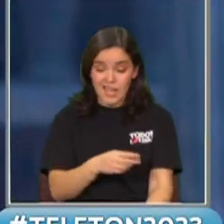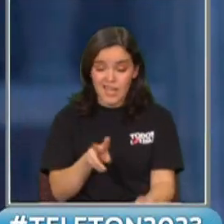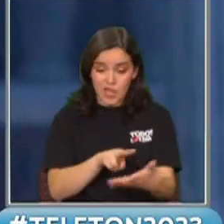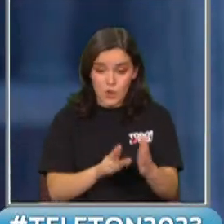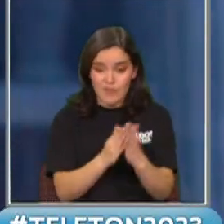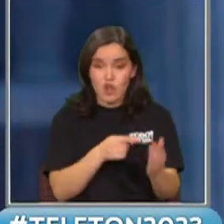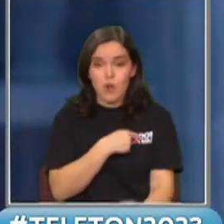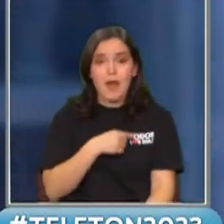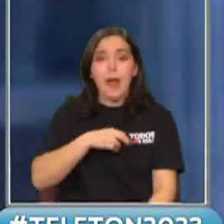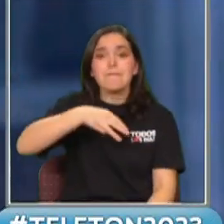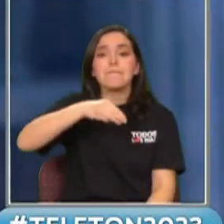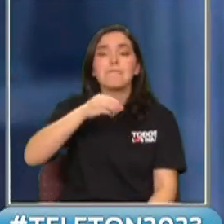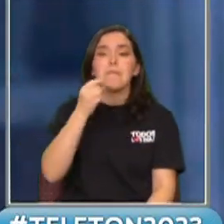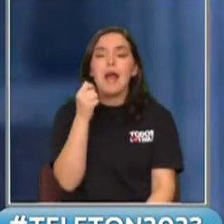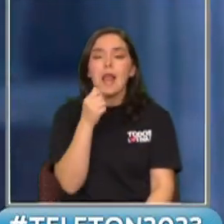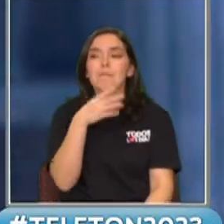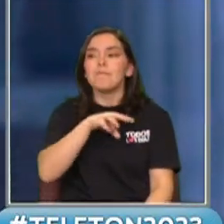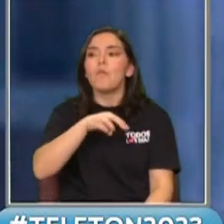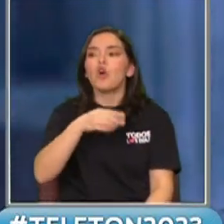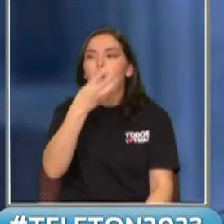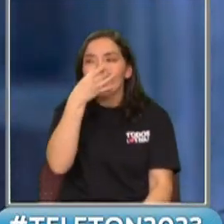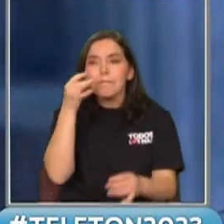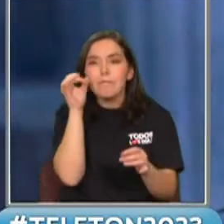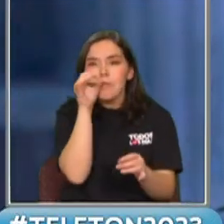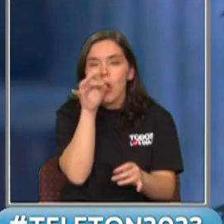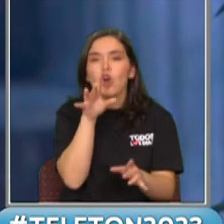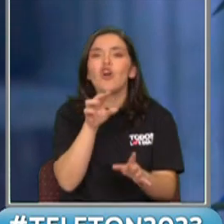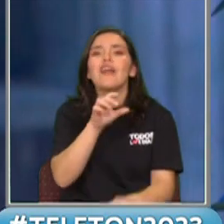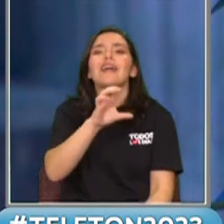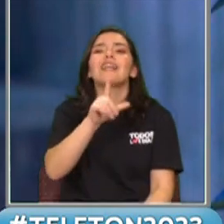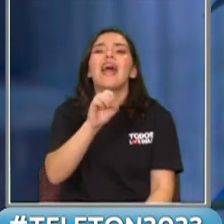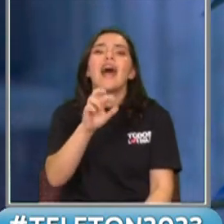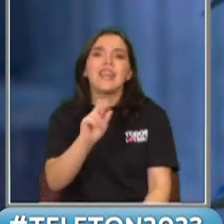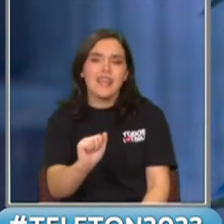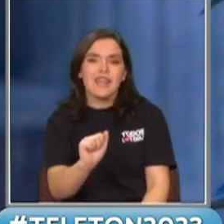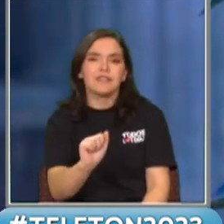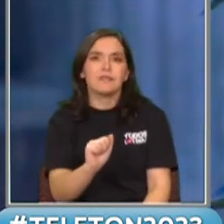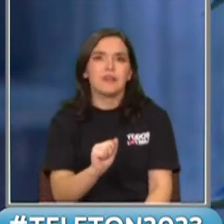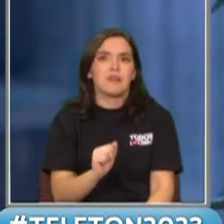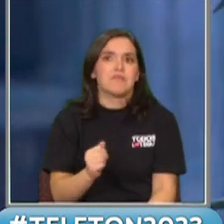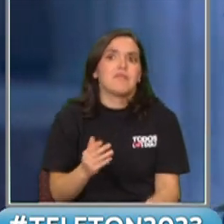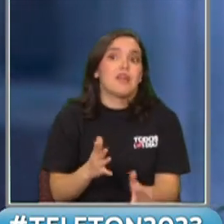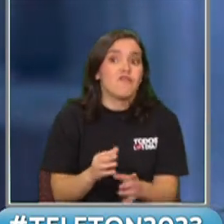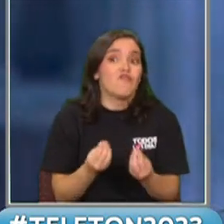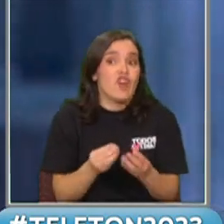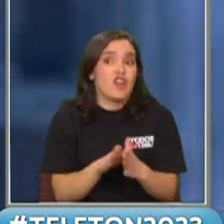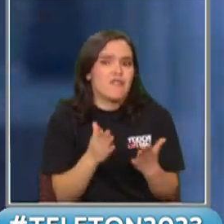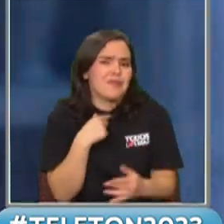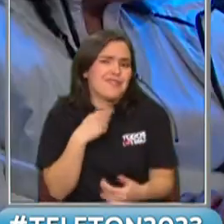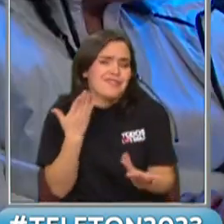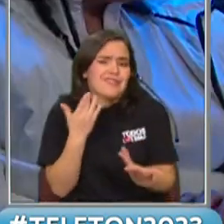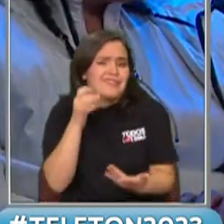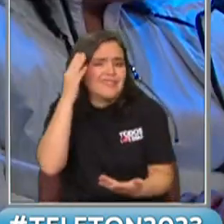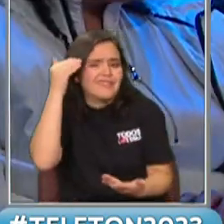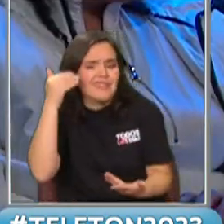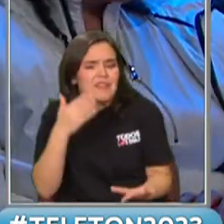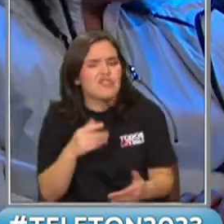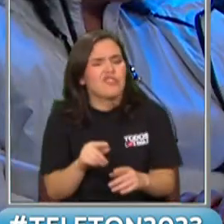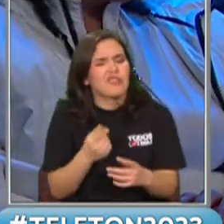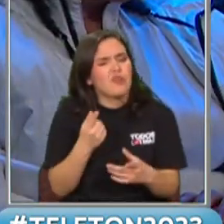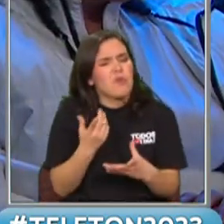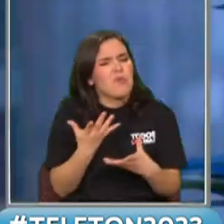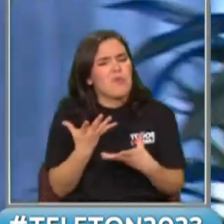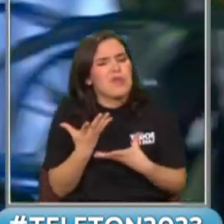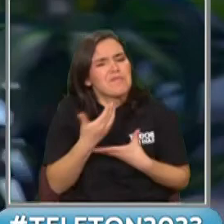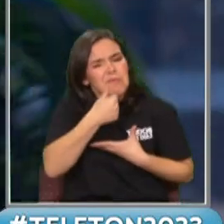Clara sab que es super bueno el libro pero yo no quería saber cómo tenía clar el moco o sea no me encuentro que es demasiado íntimo